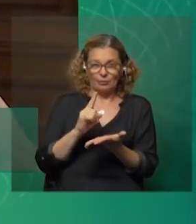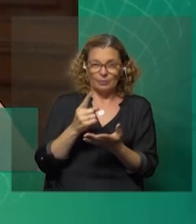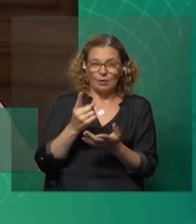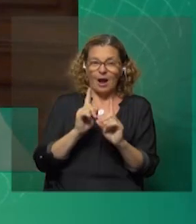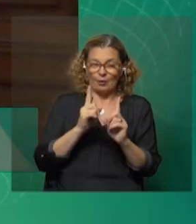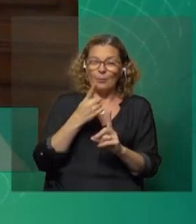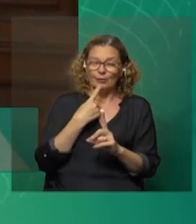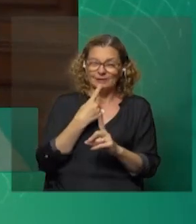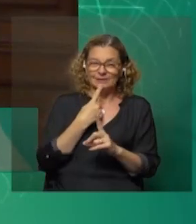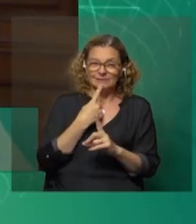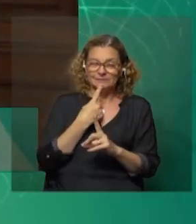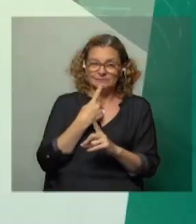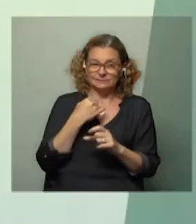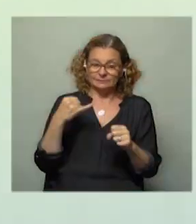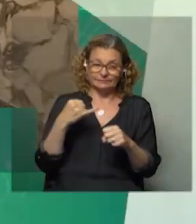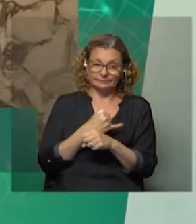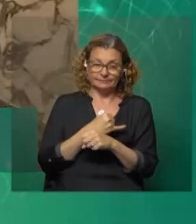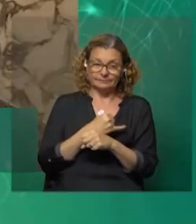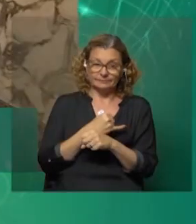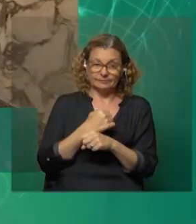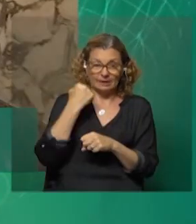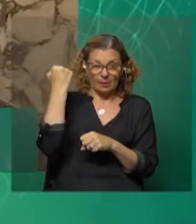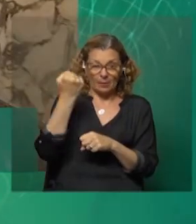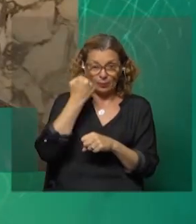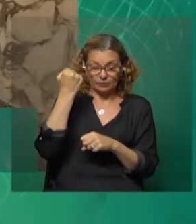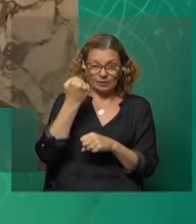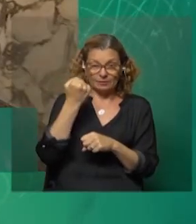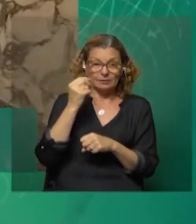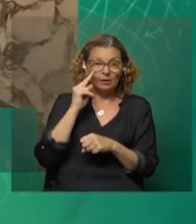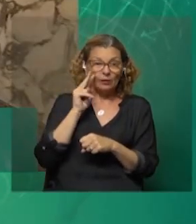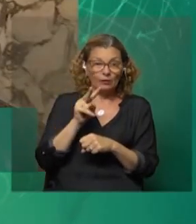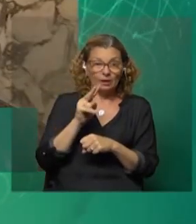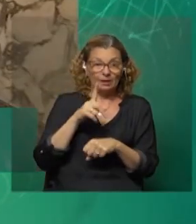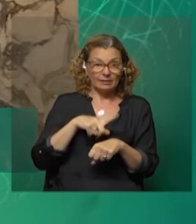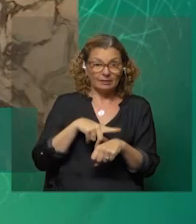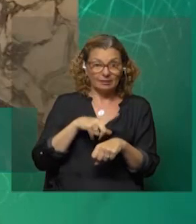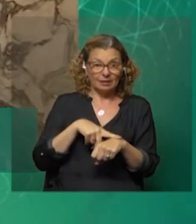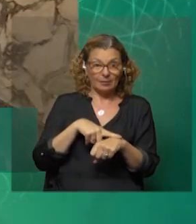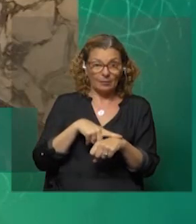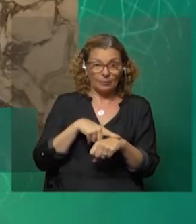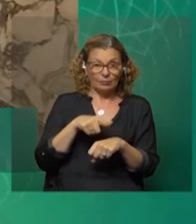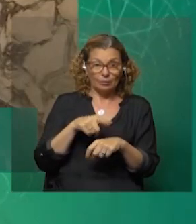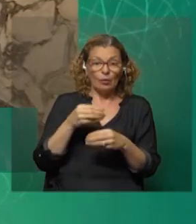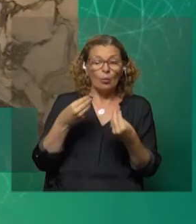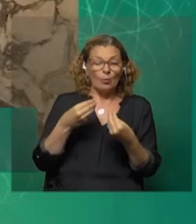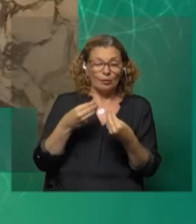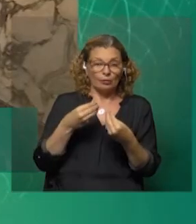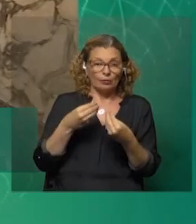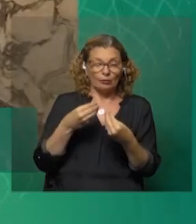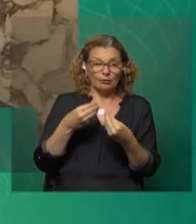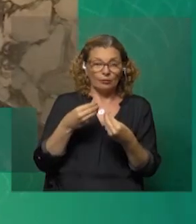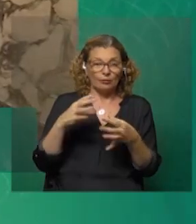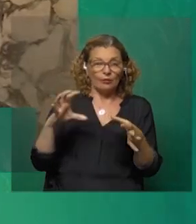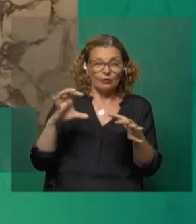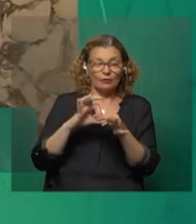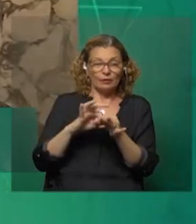políticas este fallaron es importante ver la línea de tiempo cuando aconteció eso en su